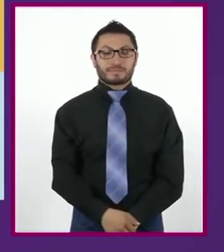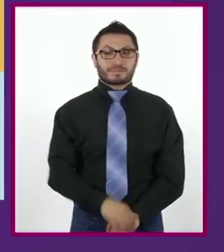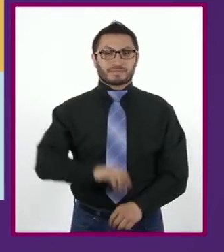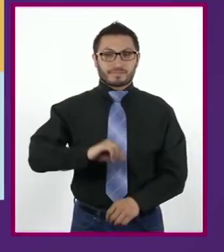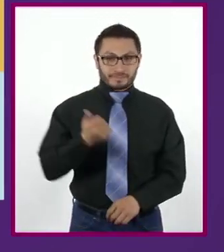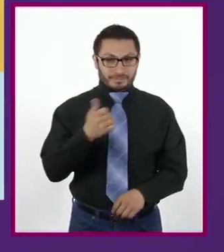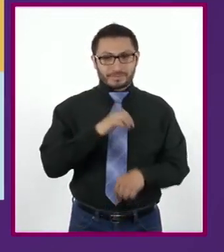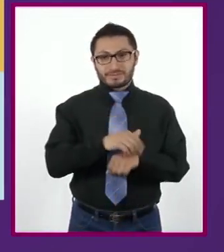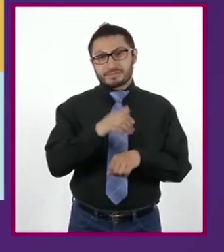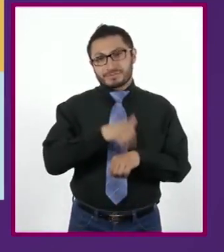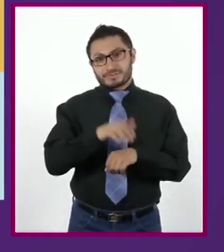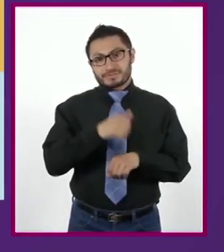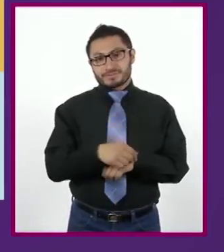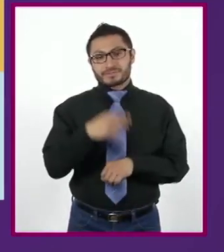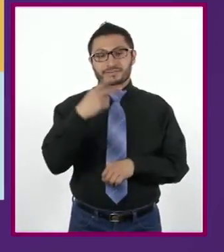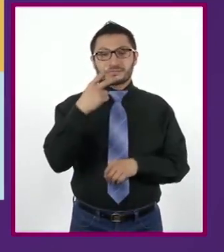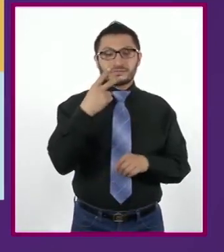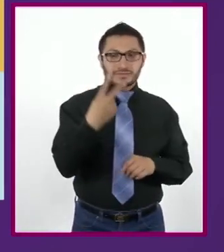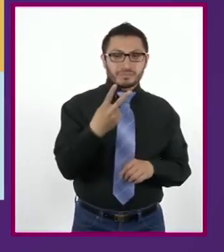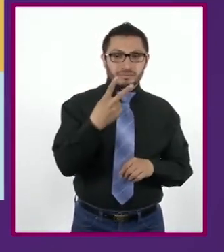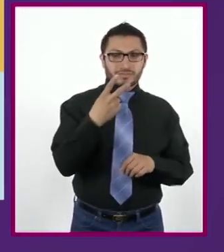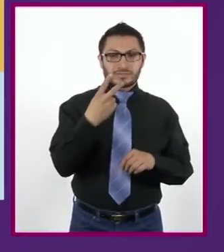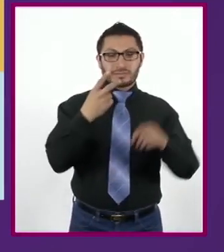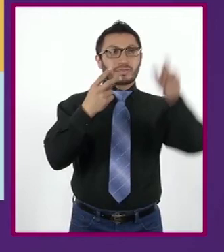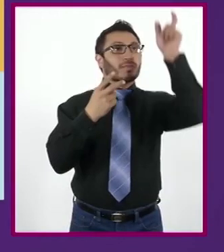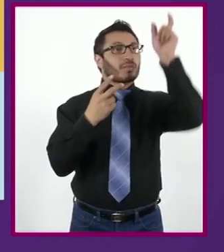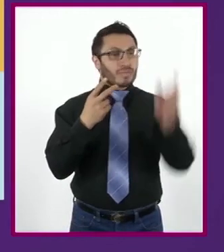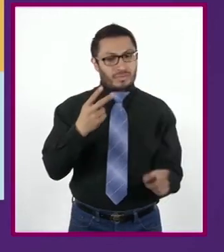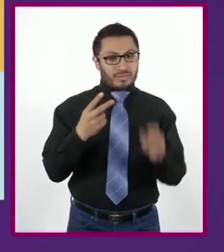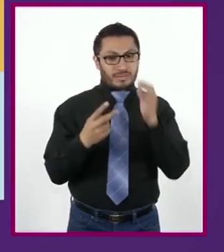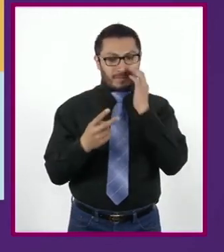Siguiente tarjeta, 2 vertical,